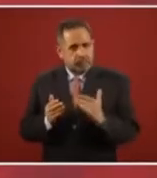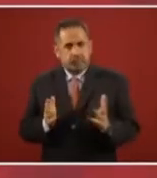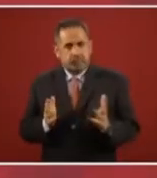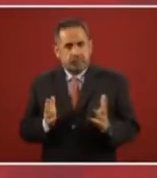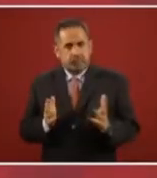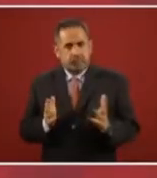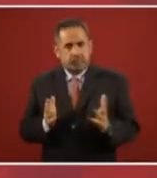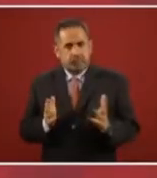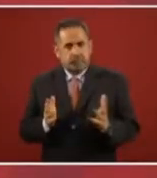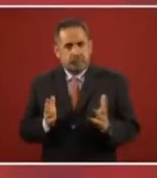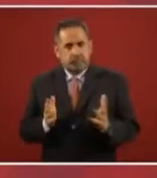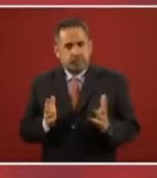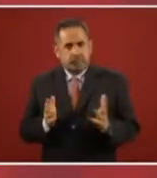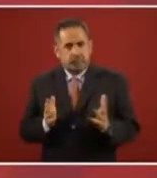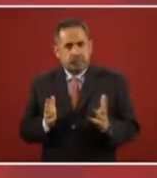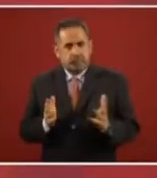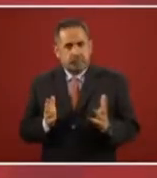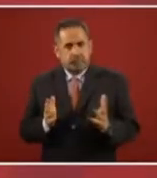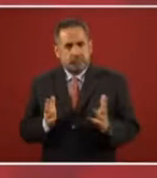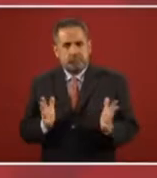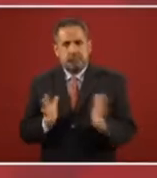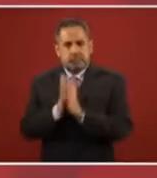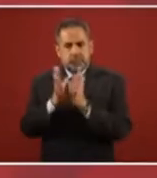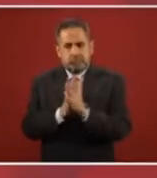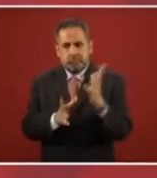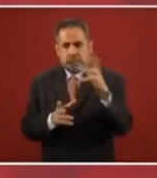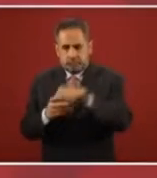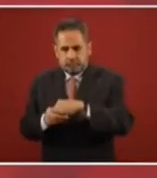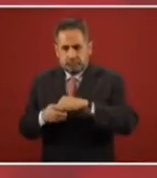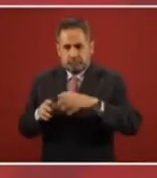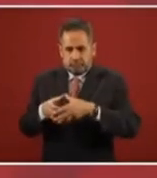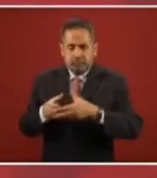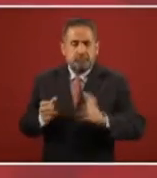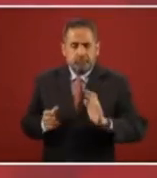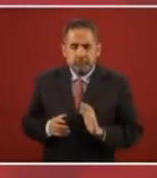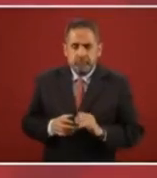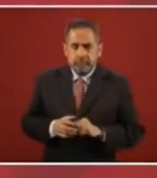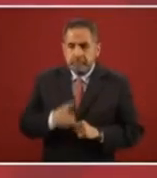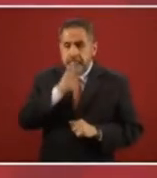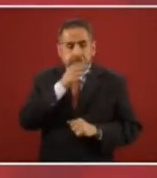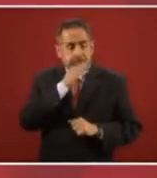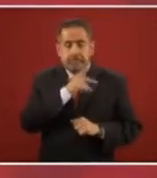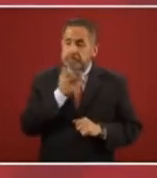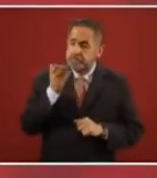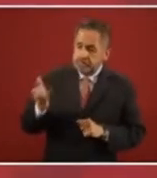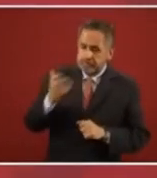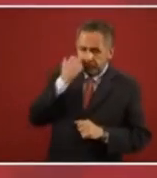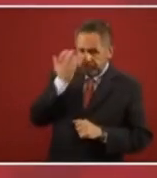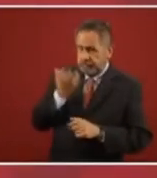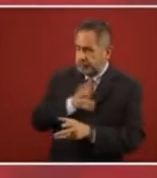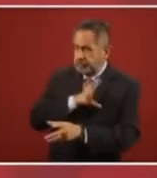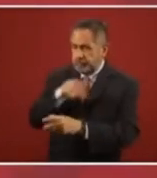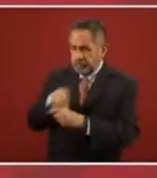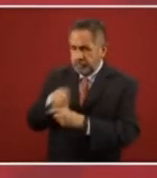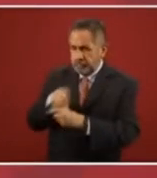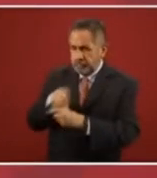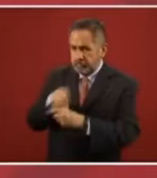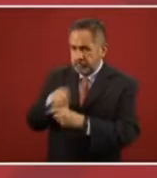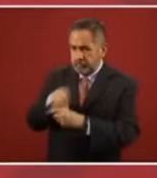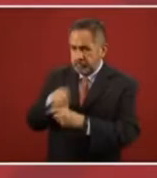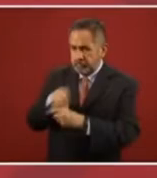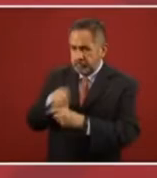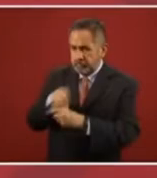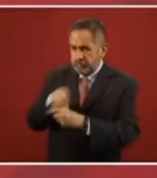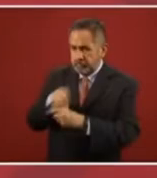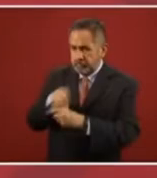en este reto porque se page los padres pidieron que se incorporarán de nuevo